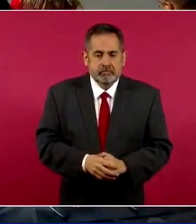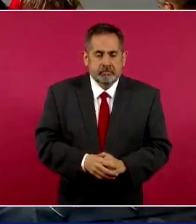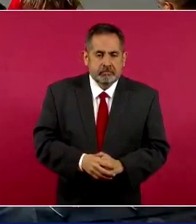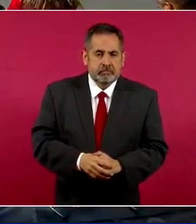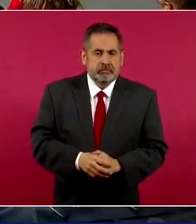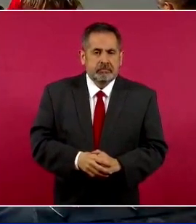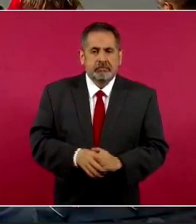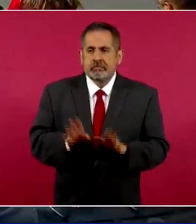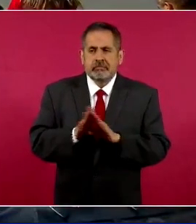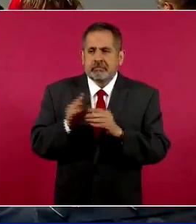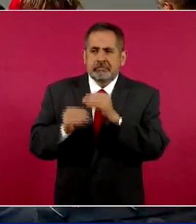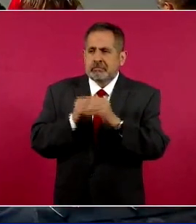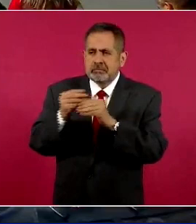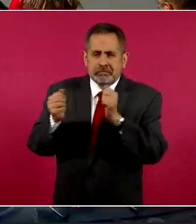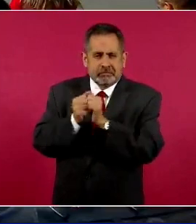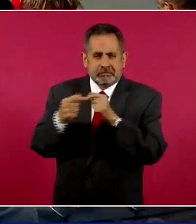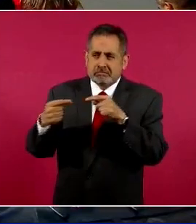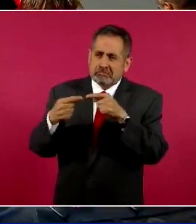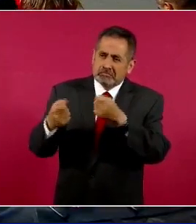¿Cómo me voy a pelear